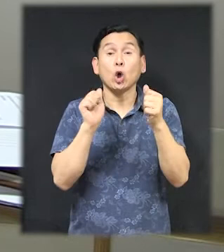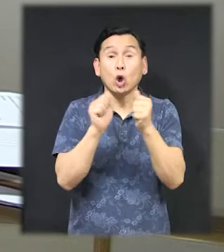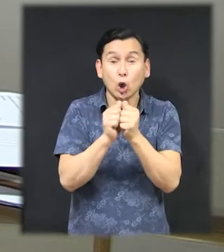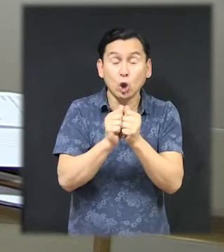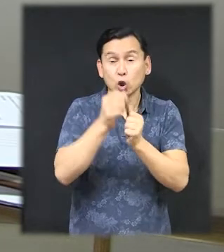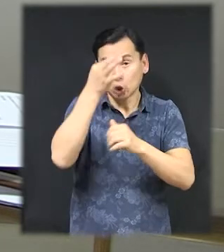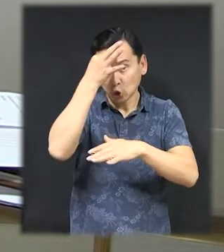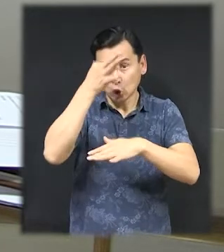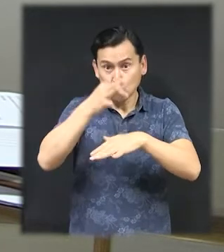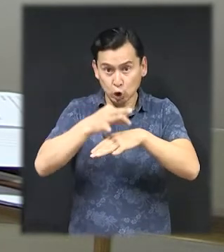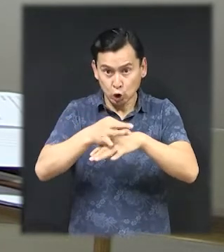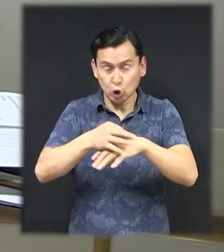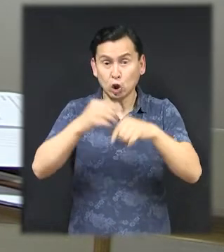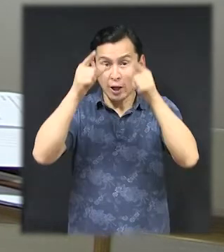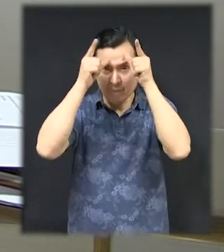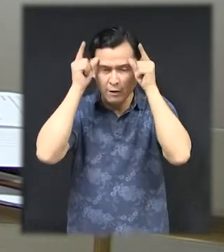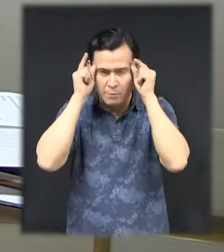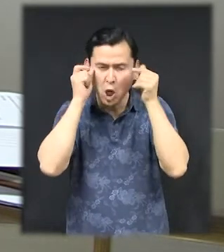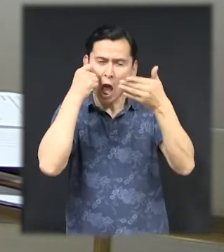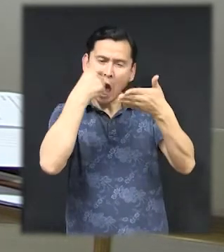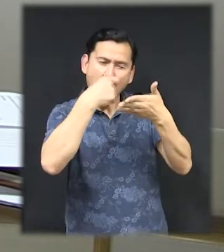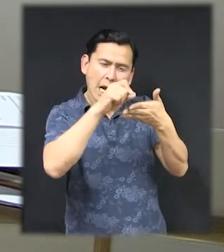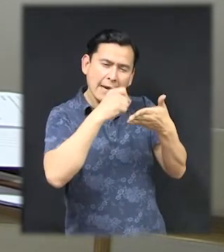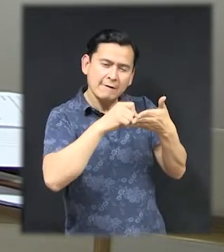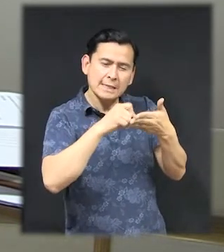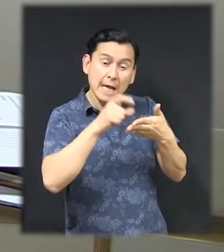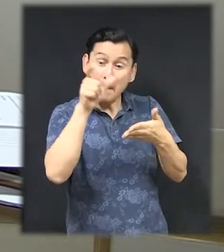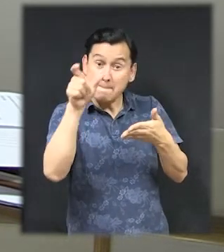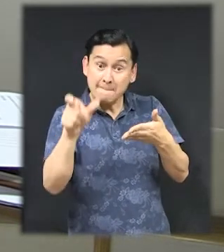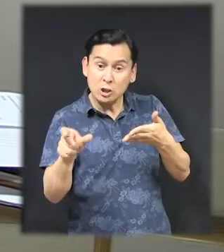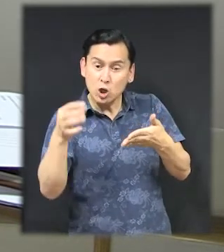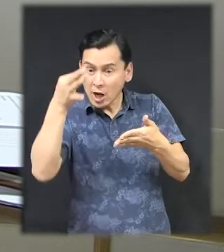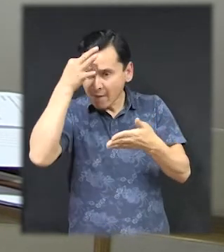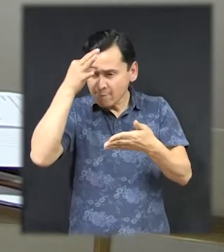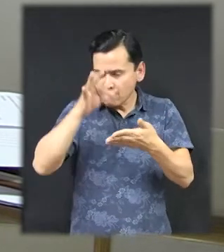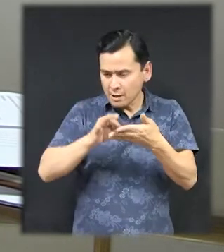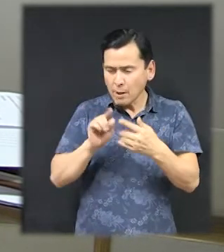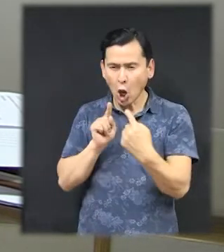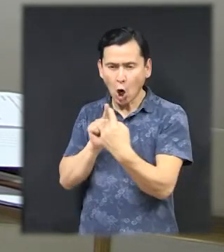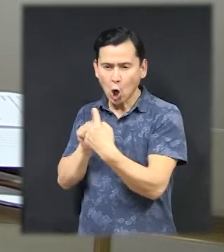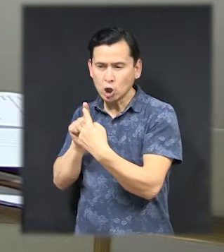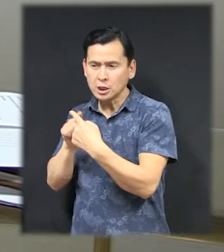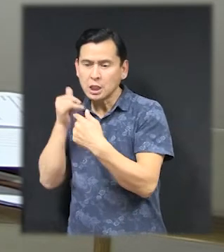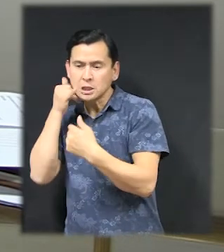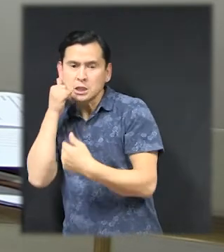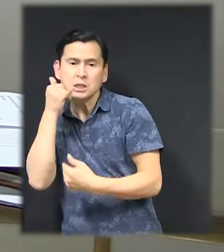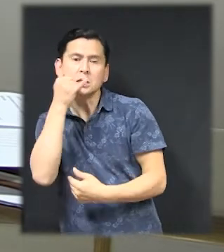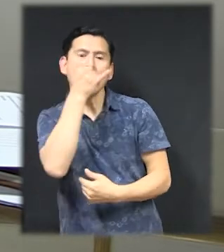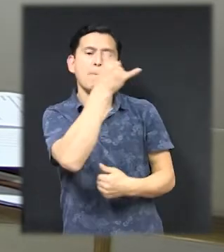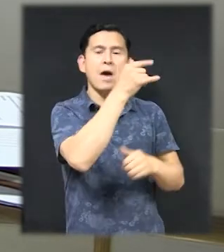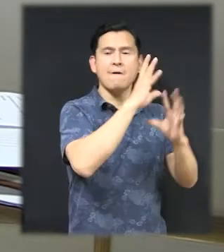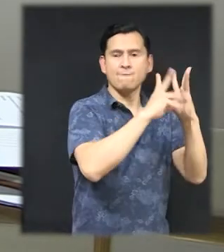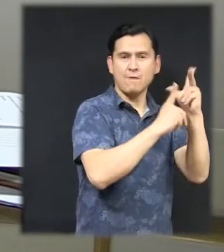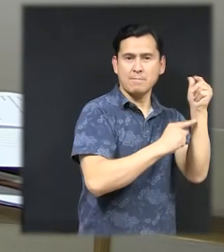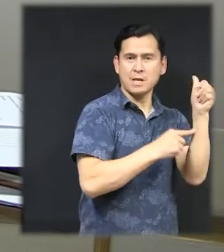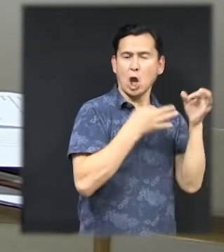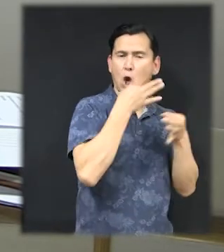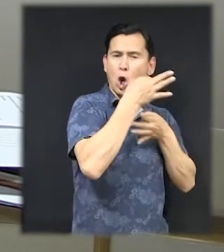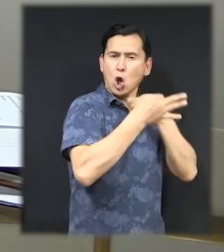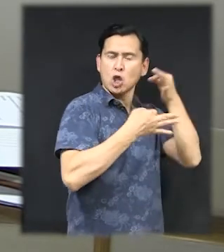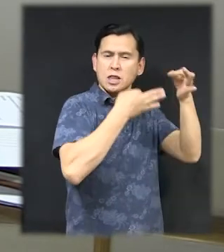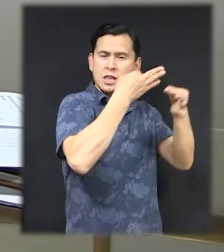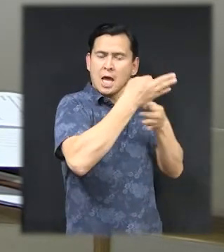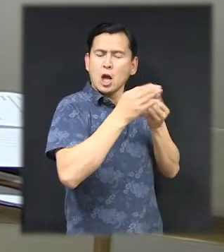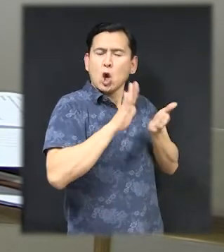año 2020 significó del orden de 12.600 atenciones, no solamente telefónicas, sino